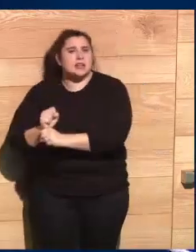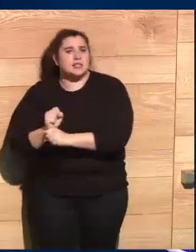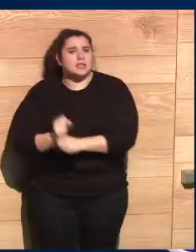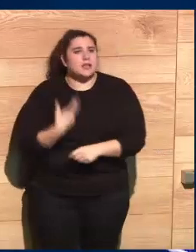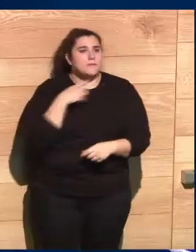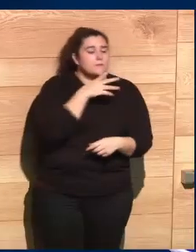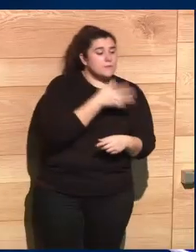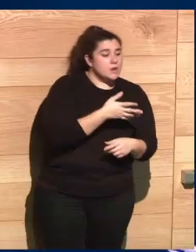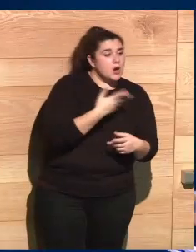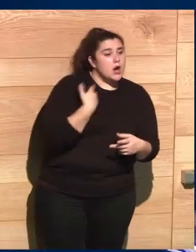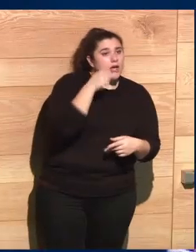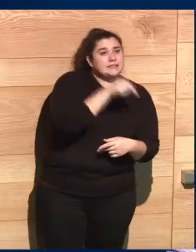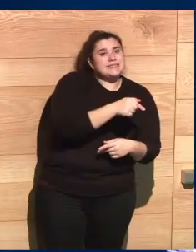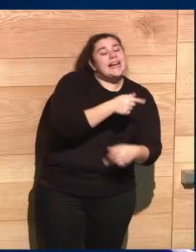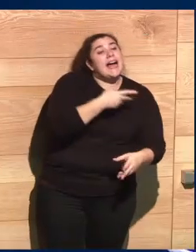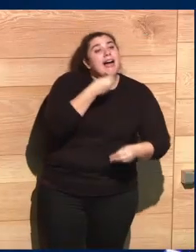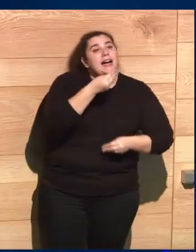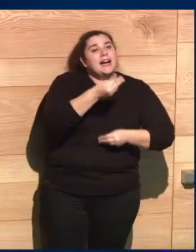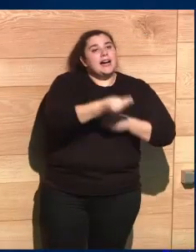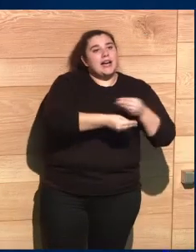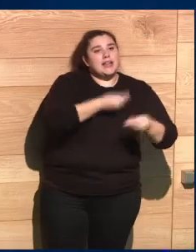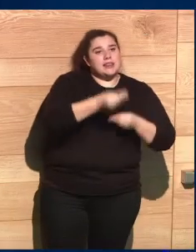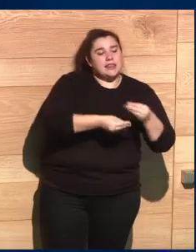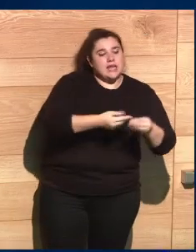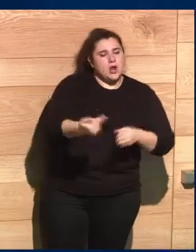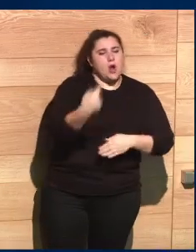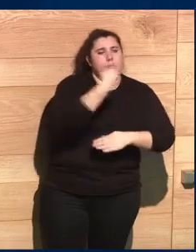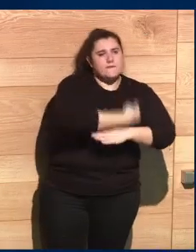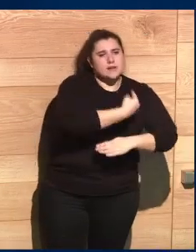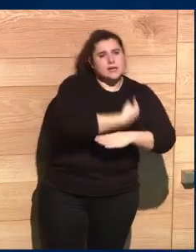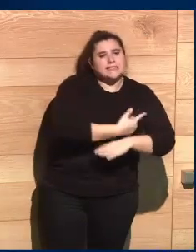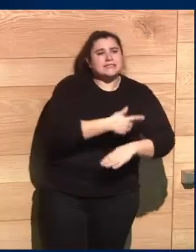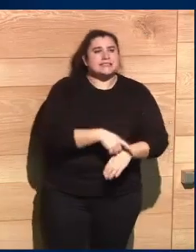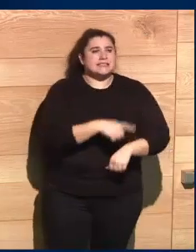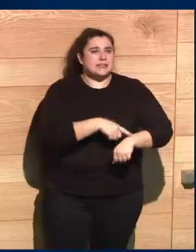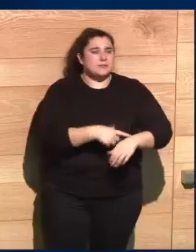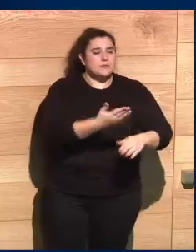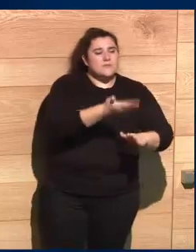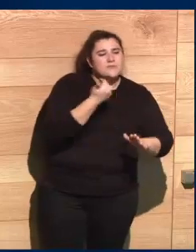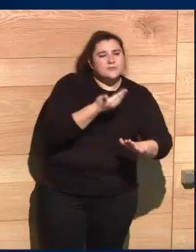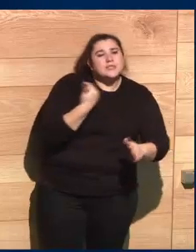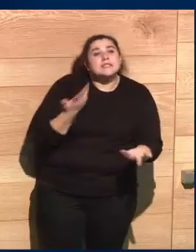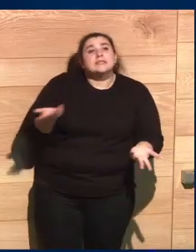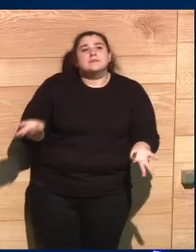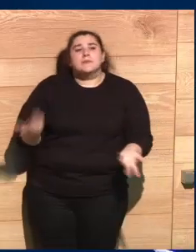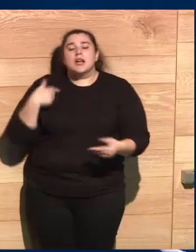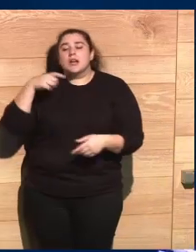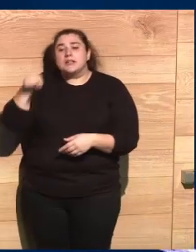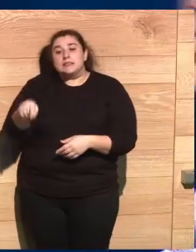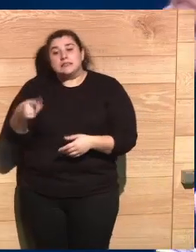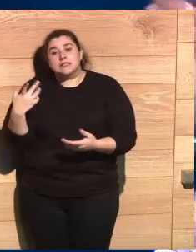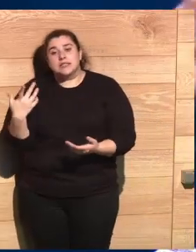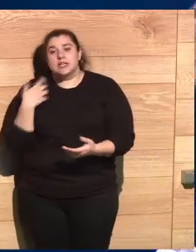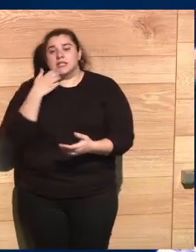mucho tiempo, pero te obliga a hacer cosas. Mientras que una adicción te quita mucho tiempo y te quita de hacer cosas, ¿no? Y para mí igual esa